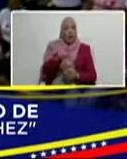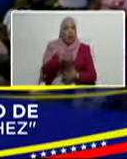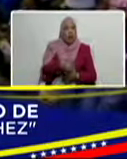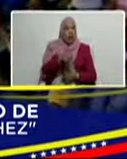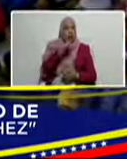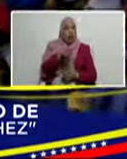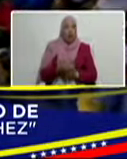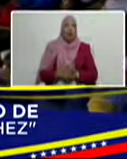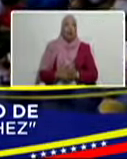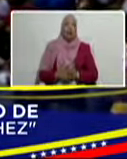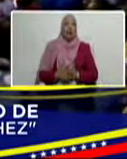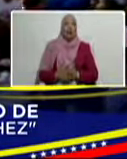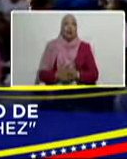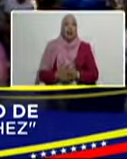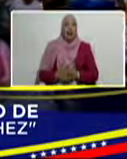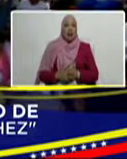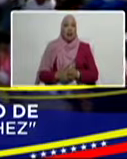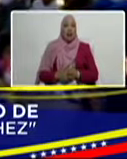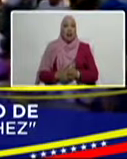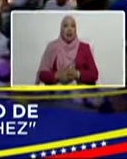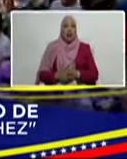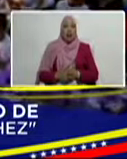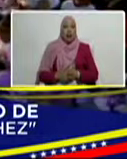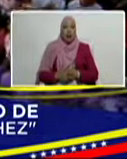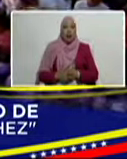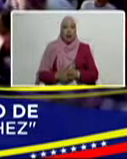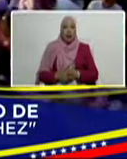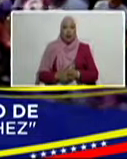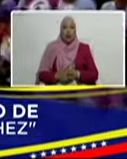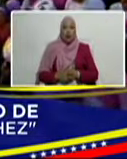8 de marzo nos vimos.